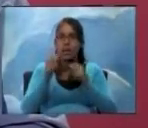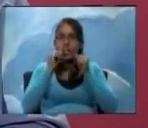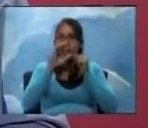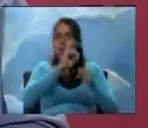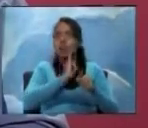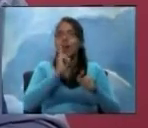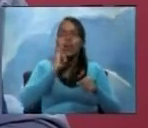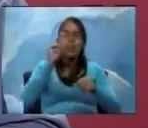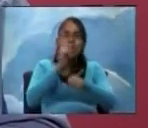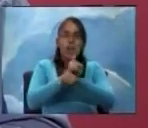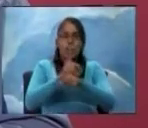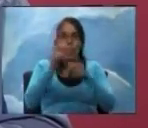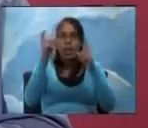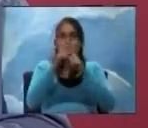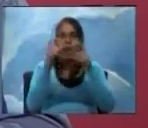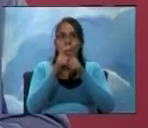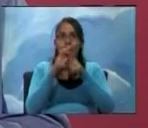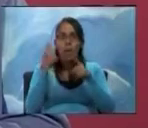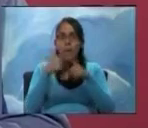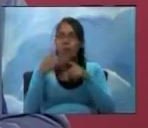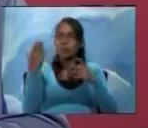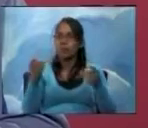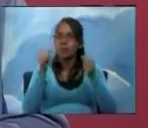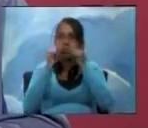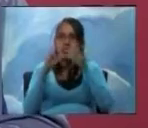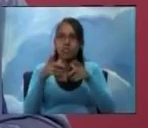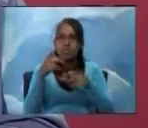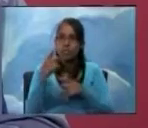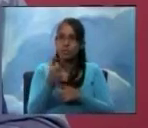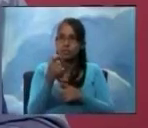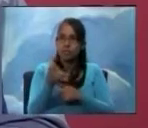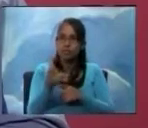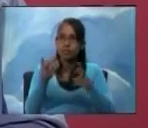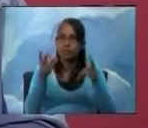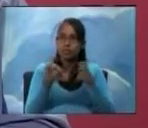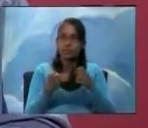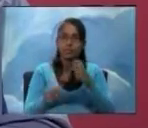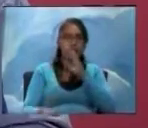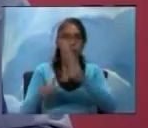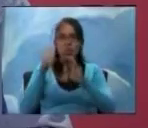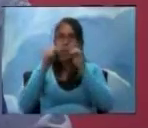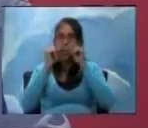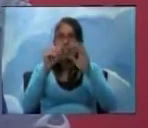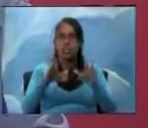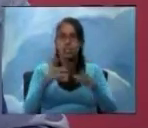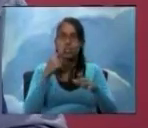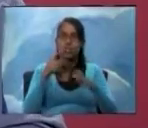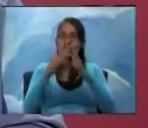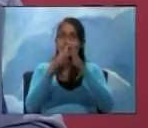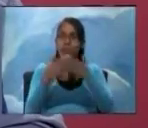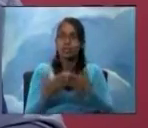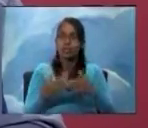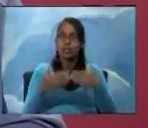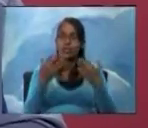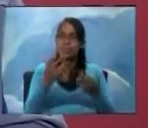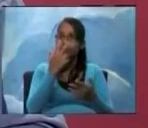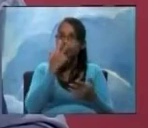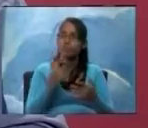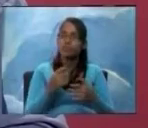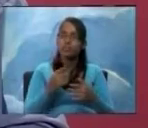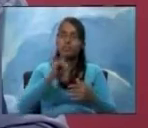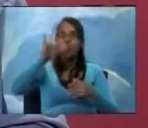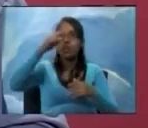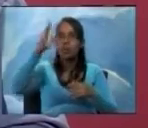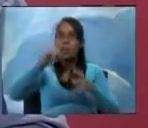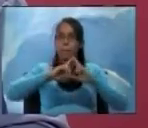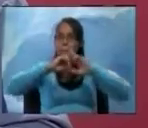Israel solamente de palabra. Pero el que lo bendice monetariamente recibe mayor bendición. Dice la Biblia, el que da al pobre a Jehová presta y el bien que